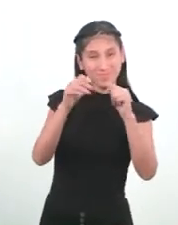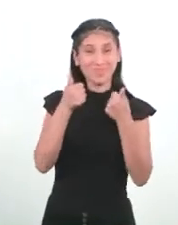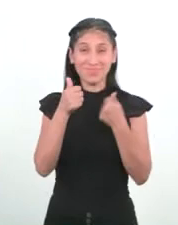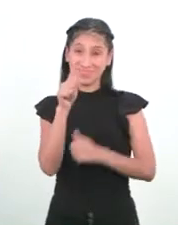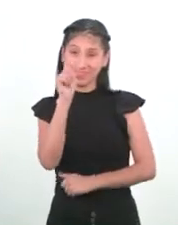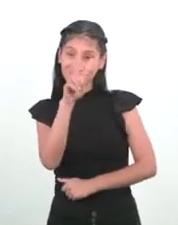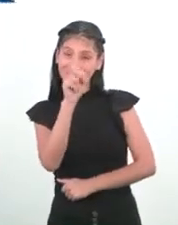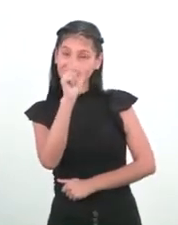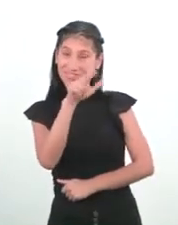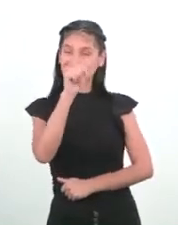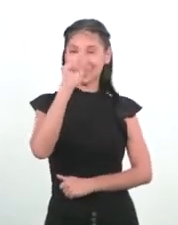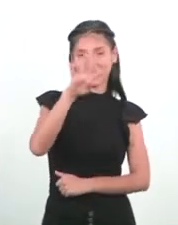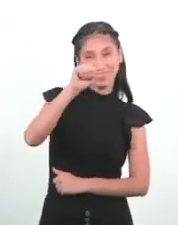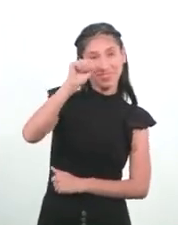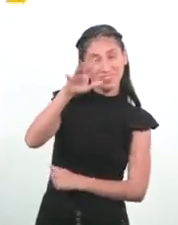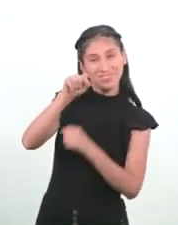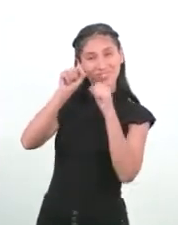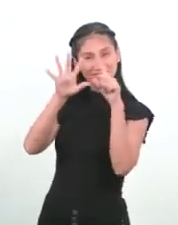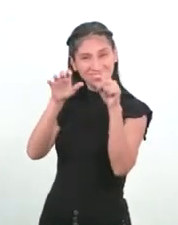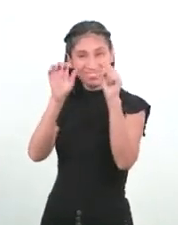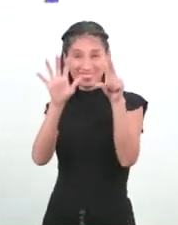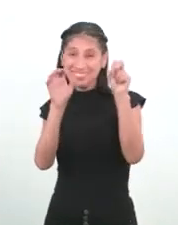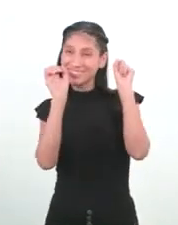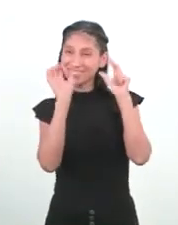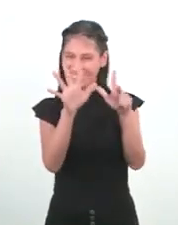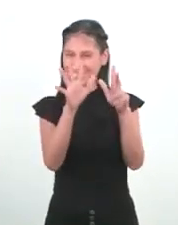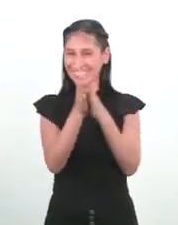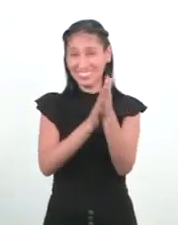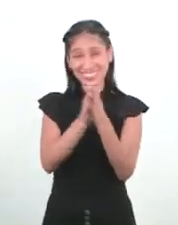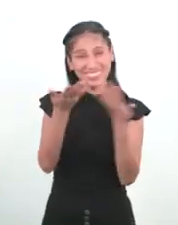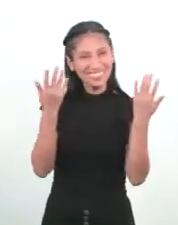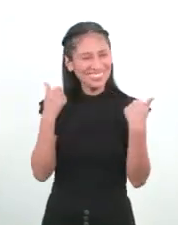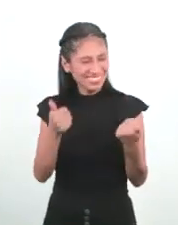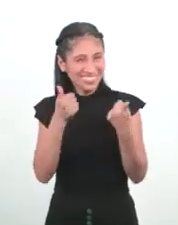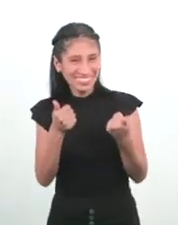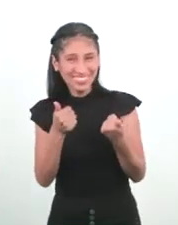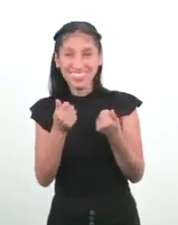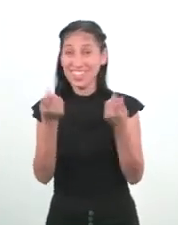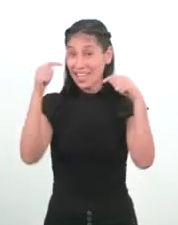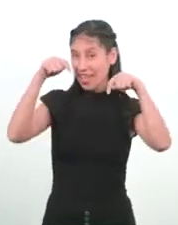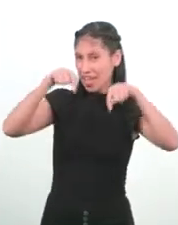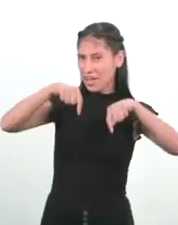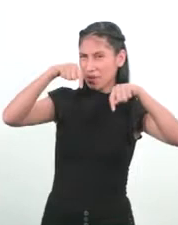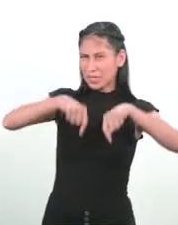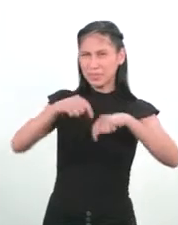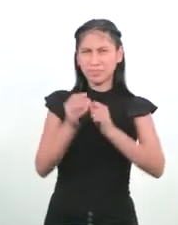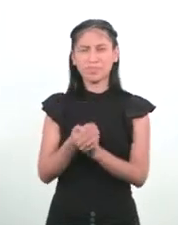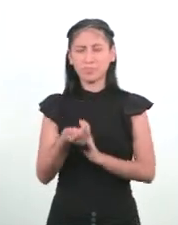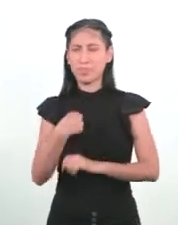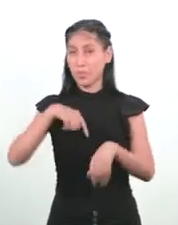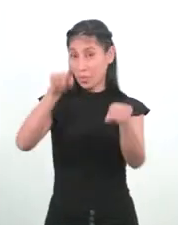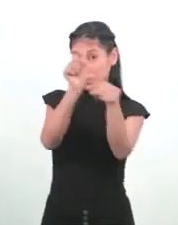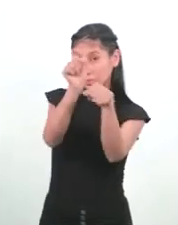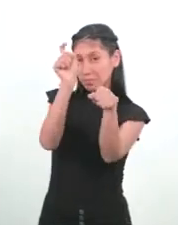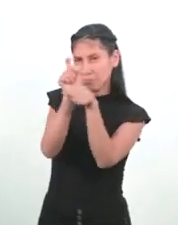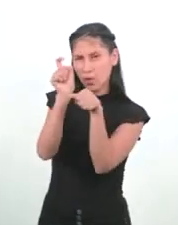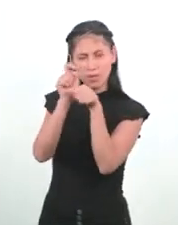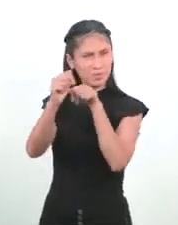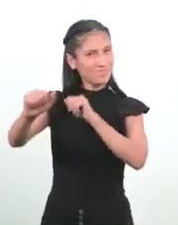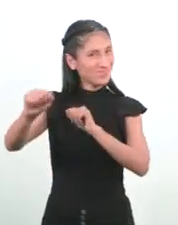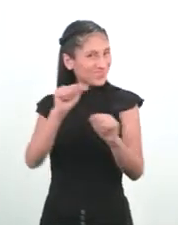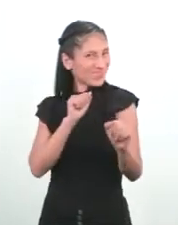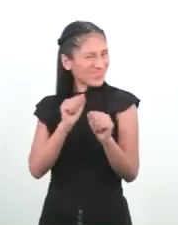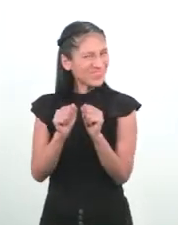7, 8. 1, 2, 3, 4, 5, 6, 7, 8. Muy bien, ahora te voy a enseñar una secuencia